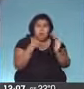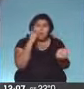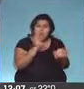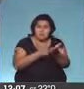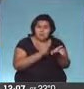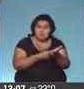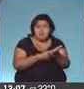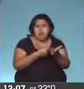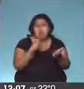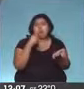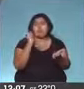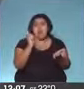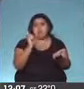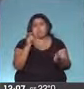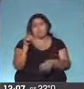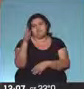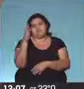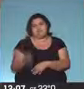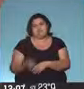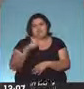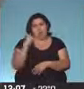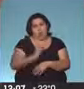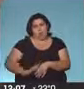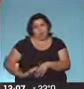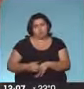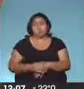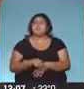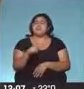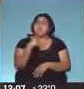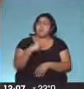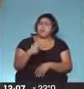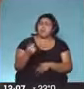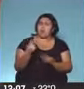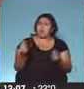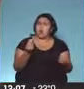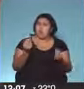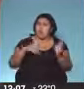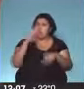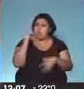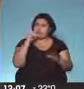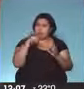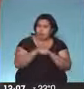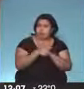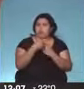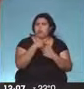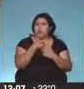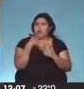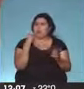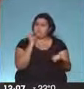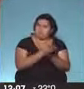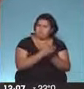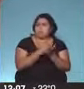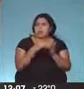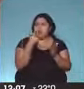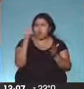Fernández. Fernando, y a propósito justamente de este mensaje, la ratificación y la intensificación de los controles, ¿qué se ve reflejada en una reunión que se está manteniendo